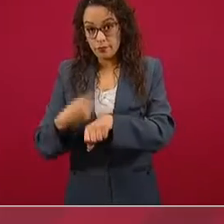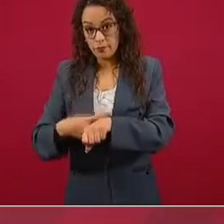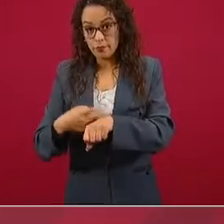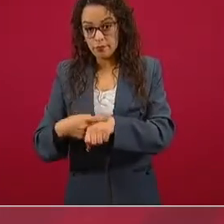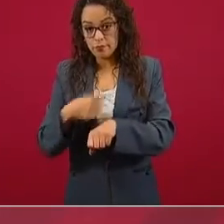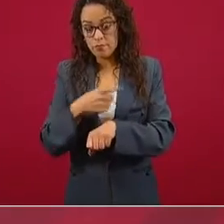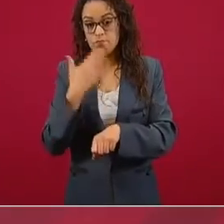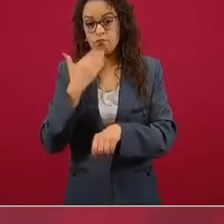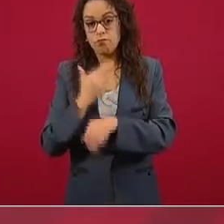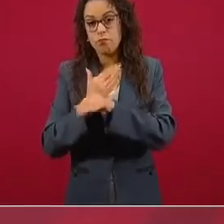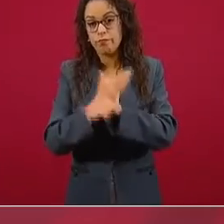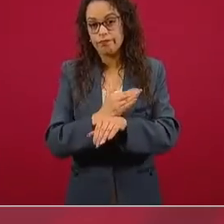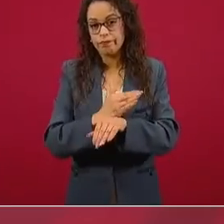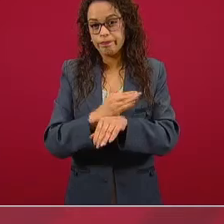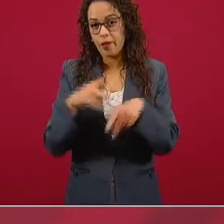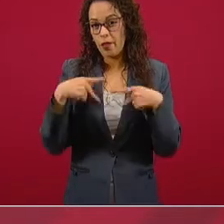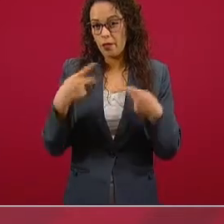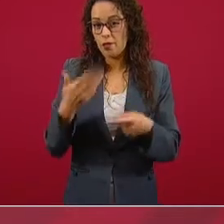si no se hubiese hecho eso,